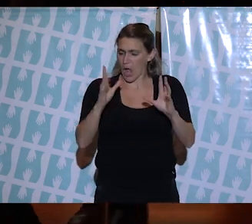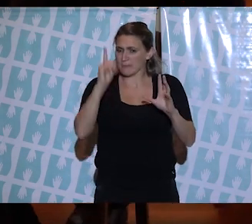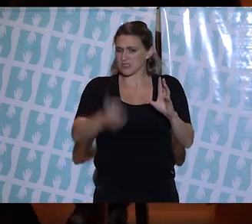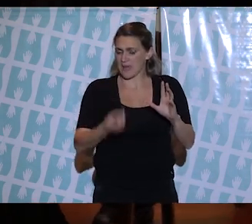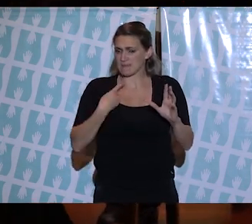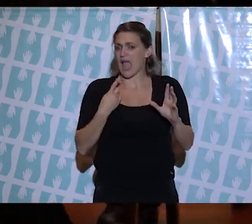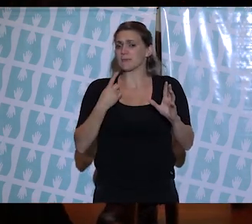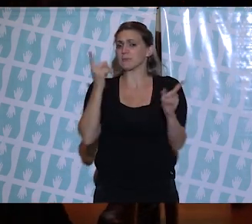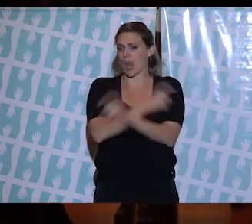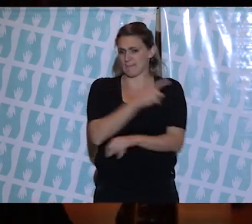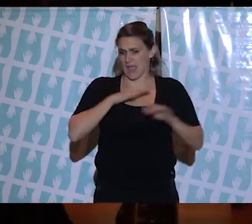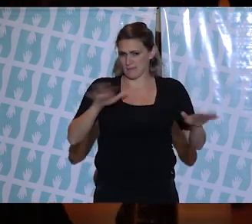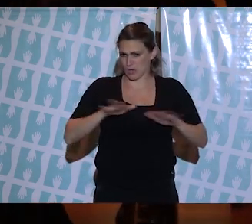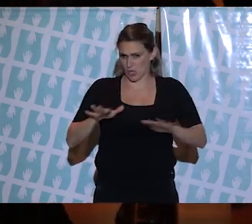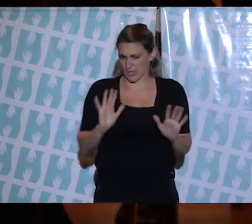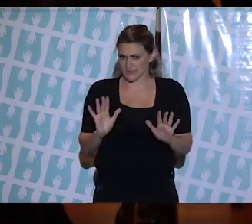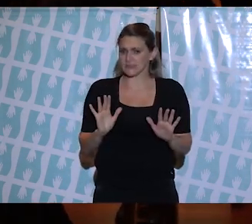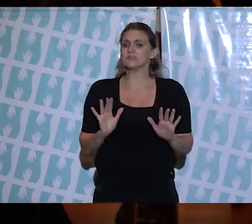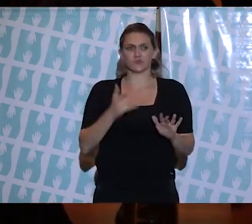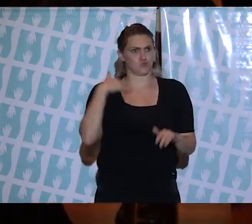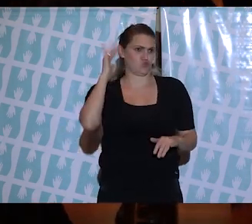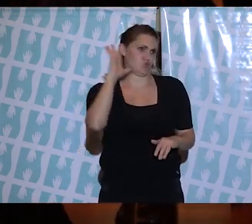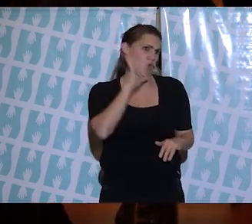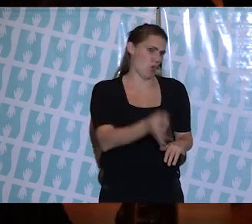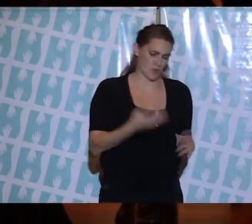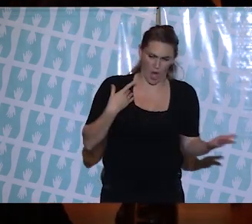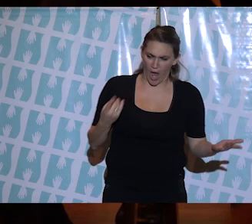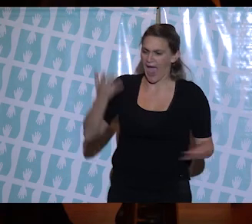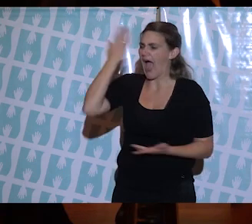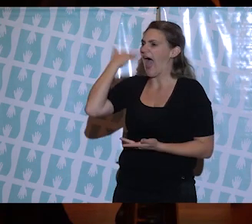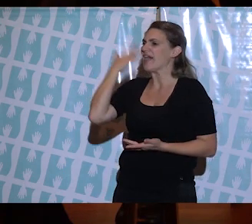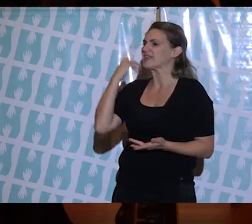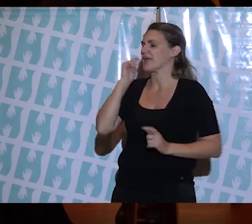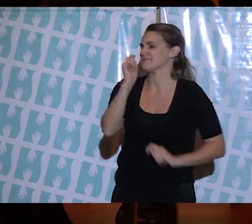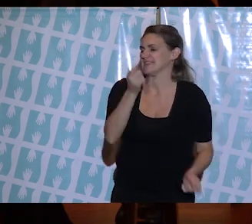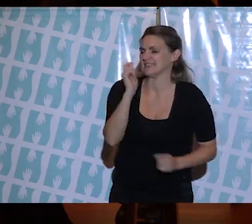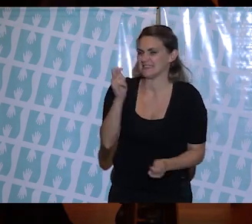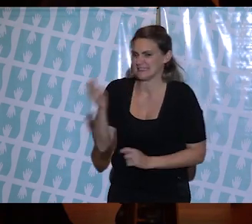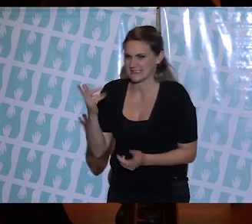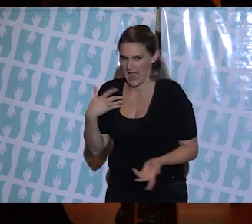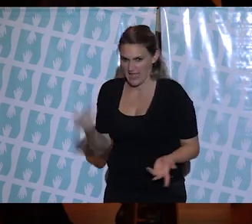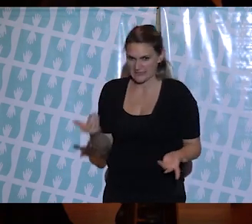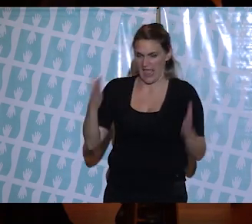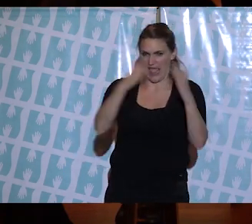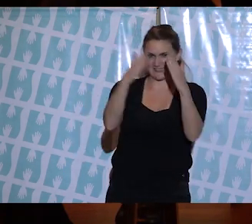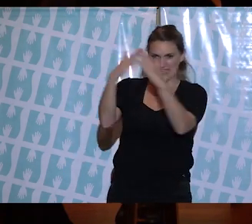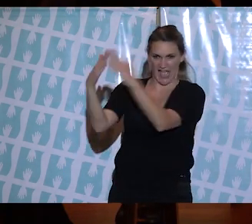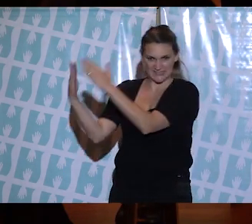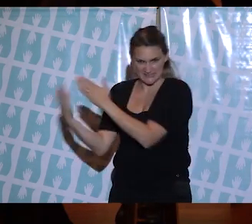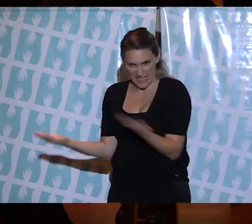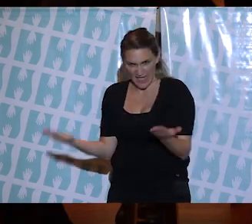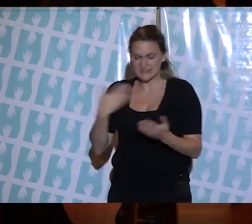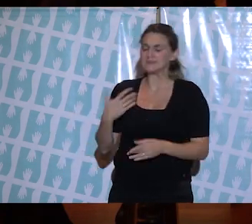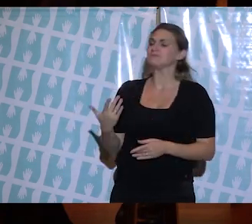vez me llamaron, en la época que se hacían comúnmente visitas a domicilio, cosa que se ha ido perdiendo, a la casa de